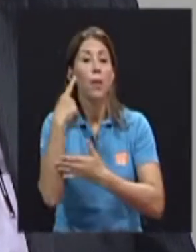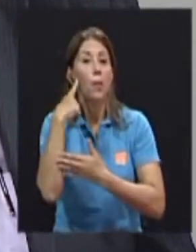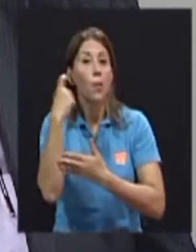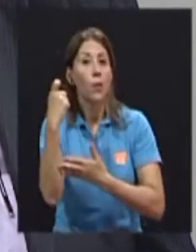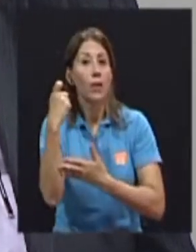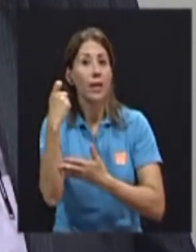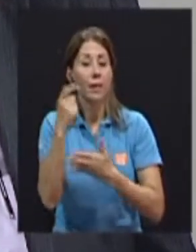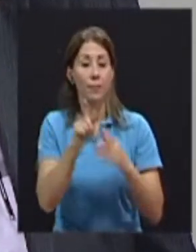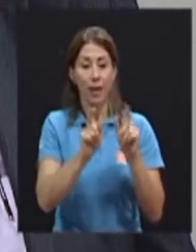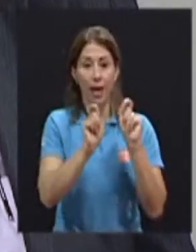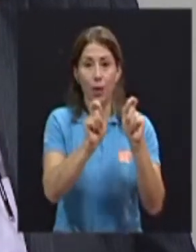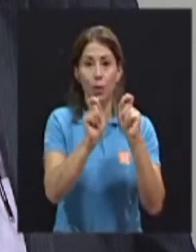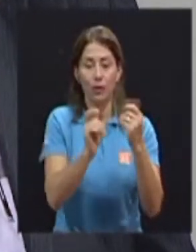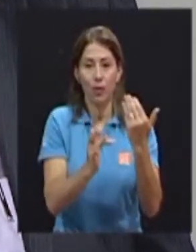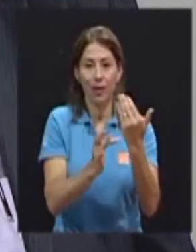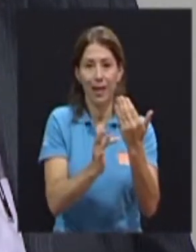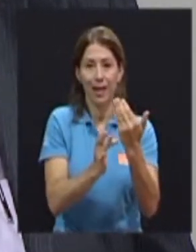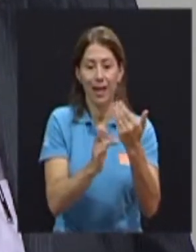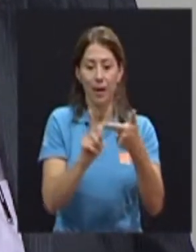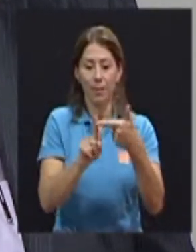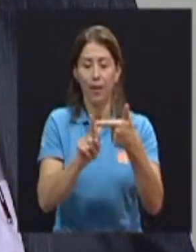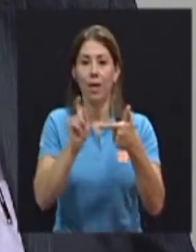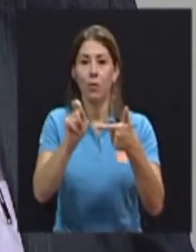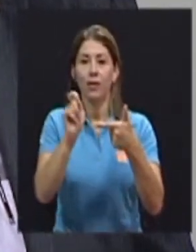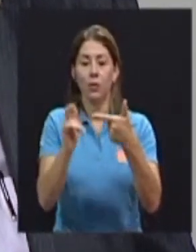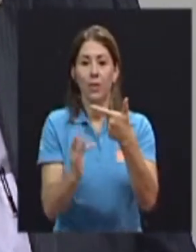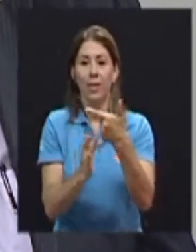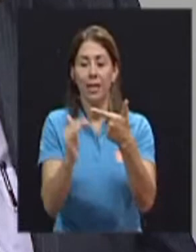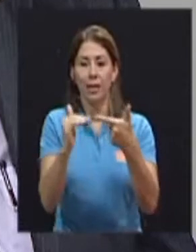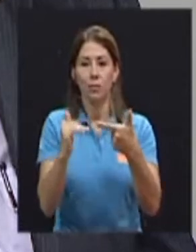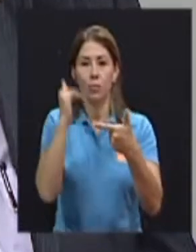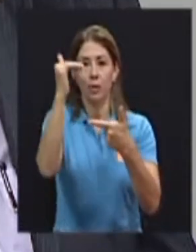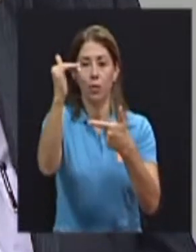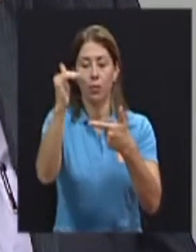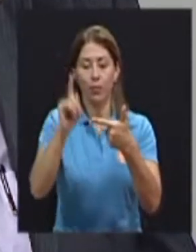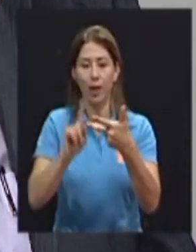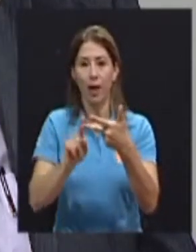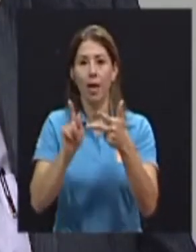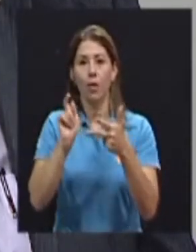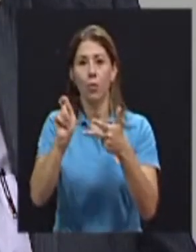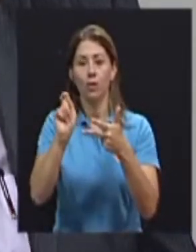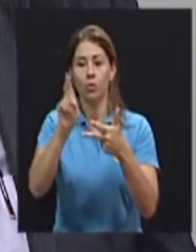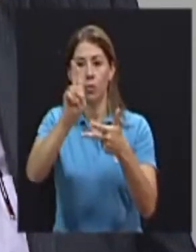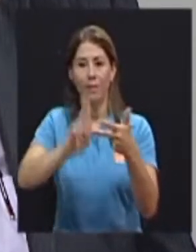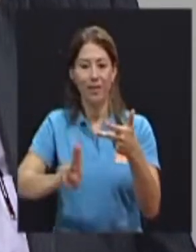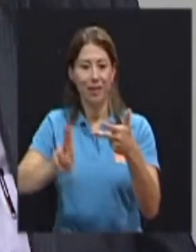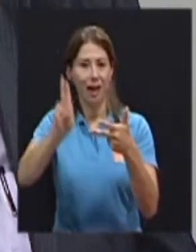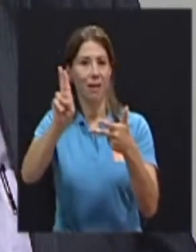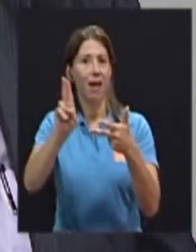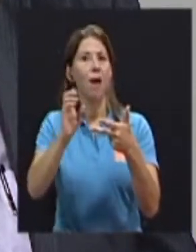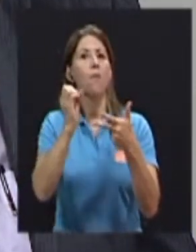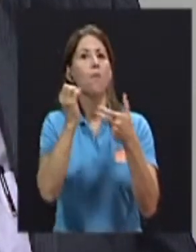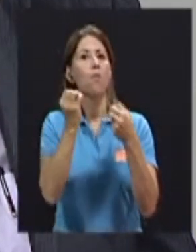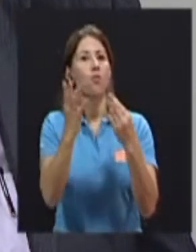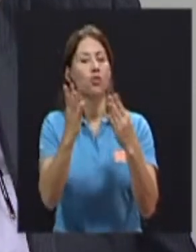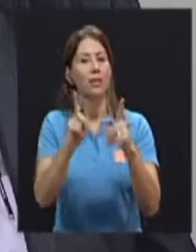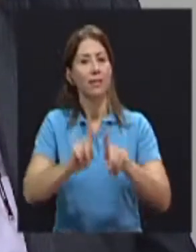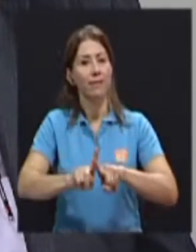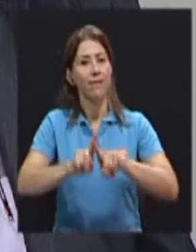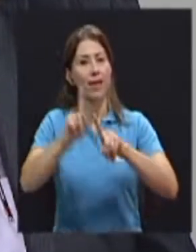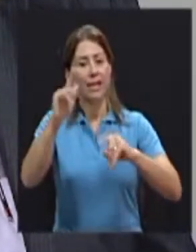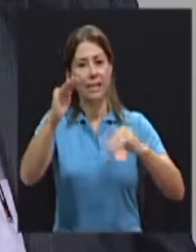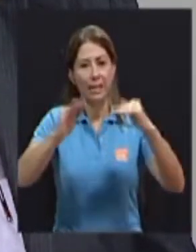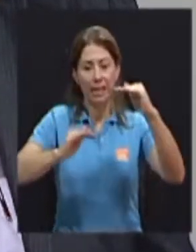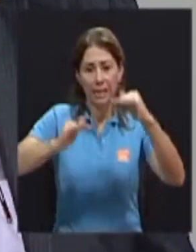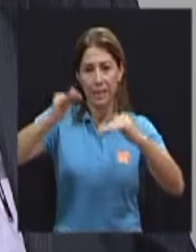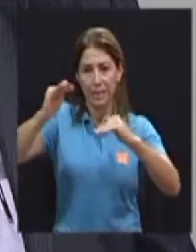técnica superior y educación universitaria. Y con base en esa definición de su génesis,